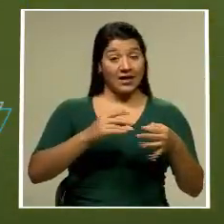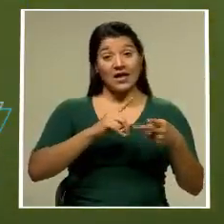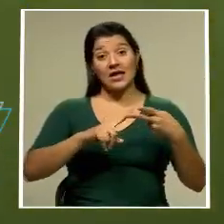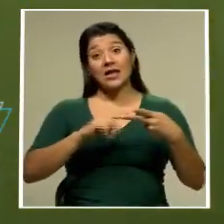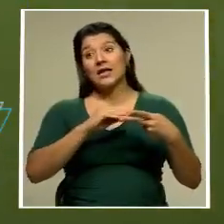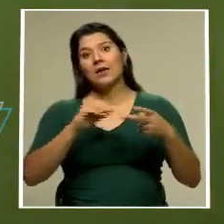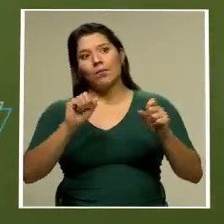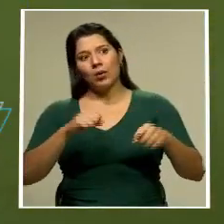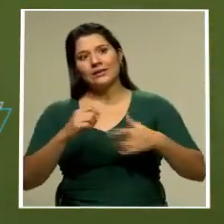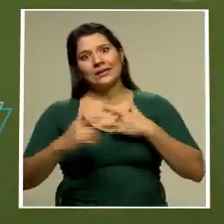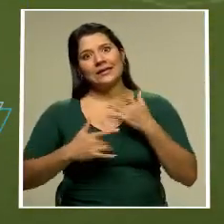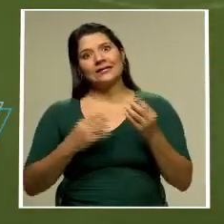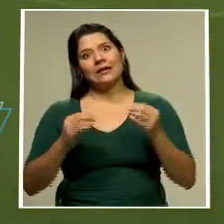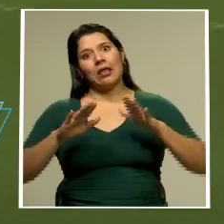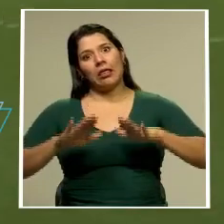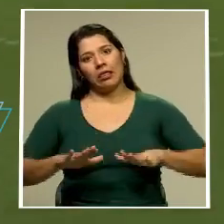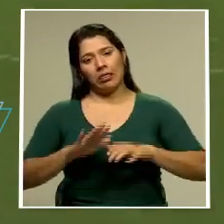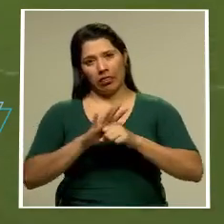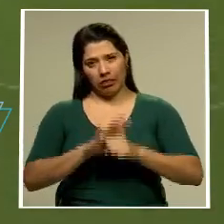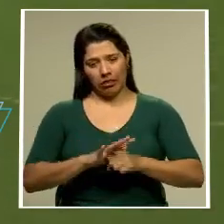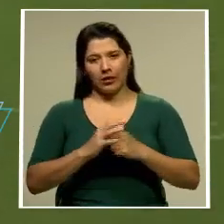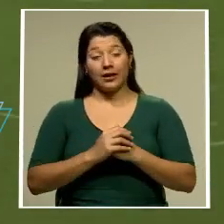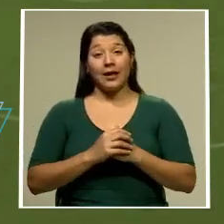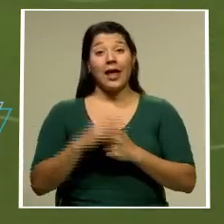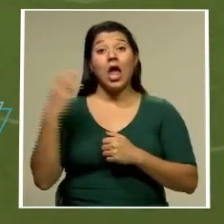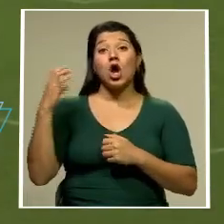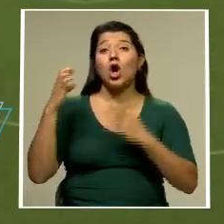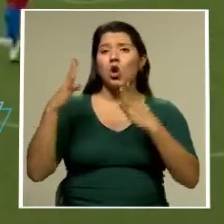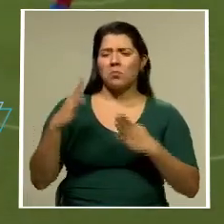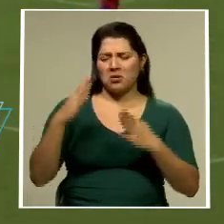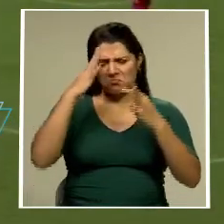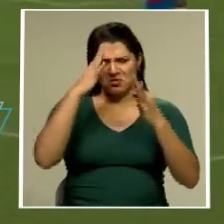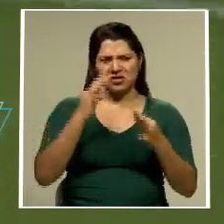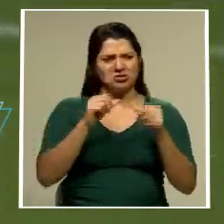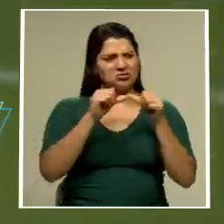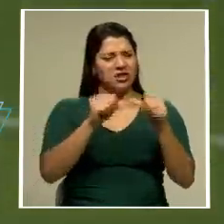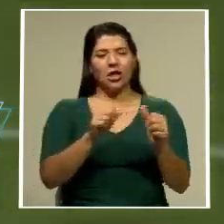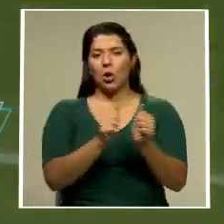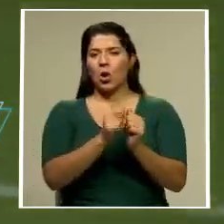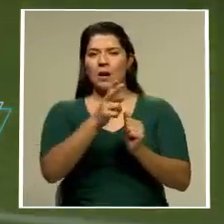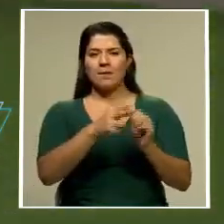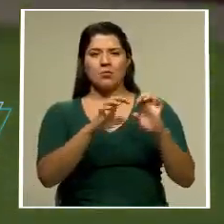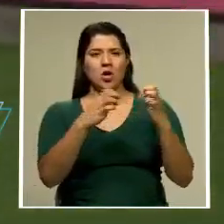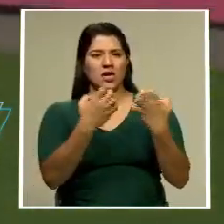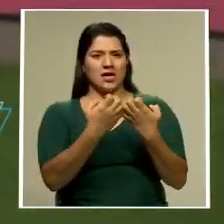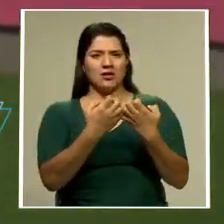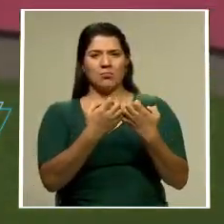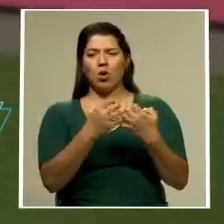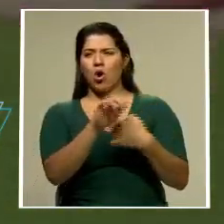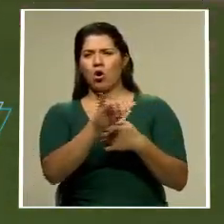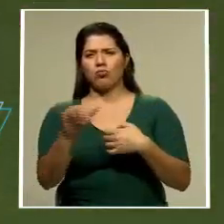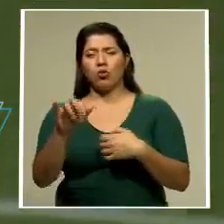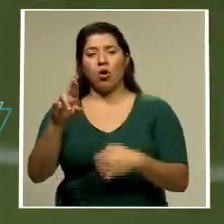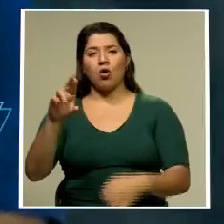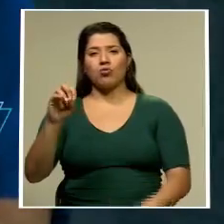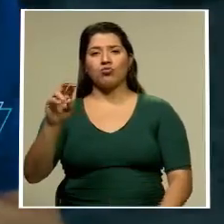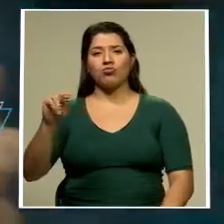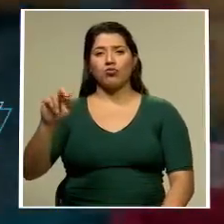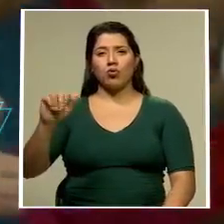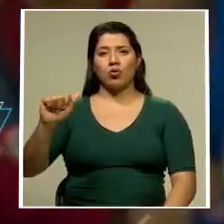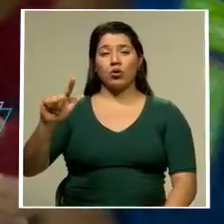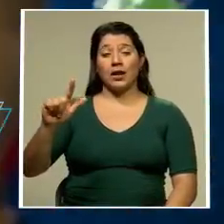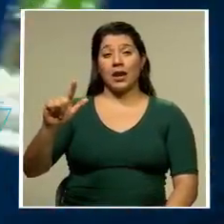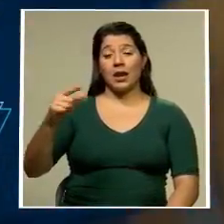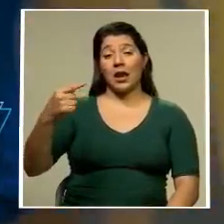presión al equipo, el seleccionador colombiano apostó por darle continuidad a la base que había trabajado con Ronald González. Las jóvenes